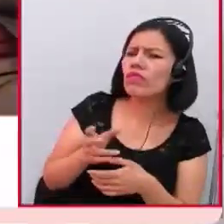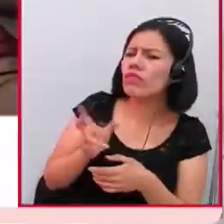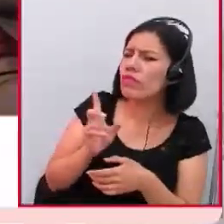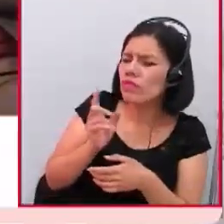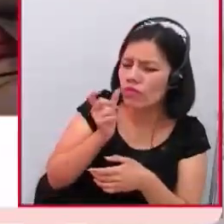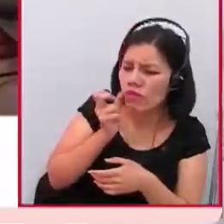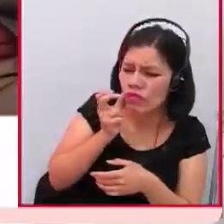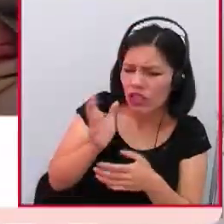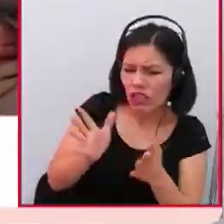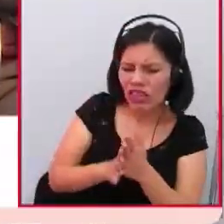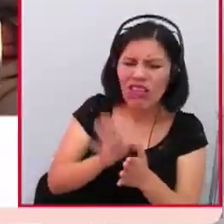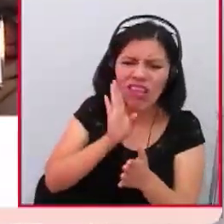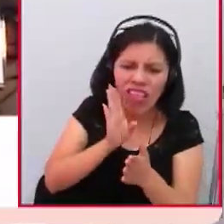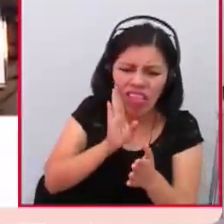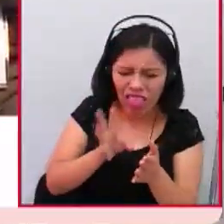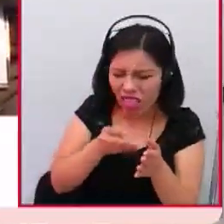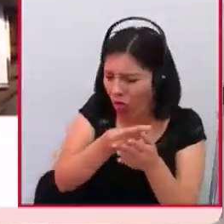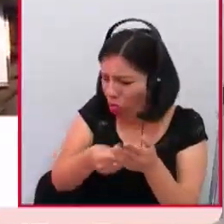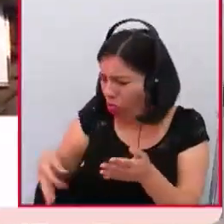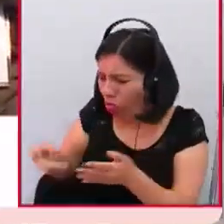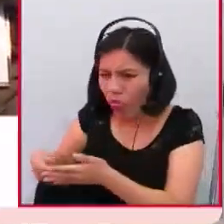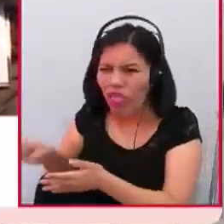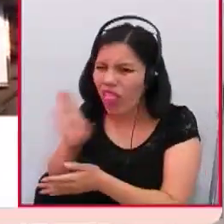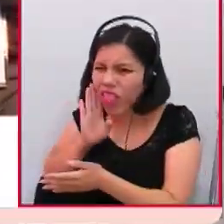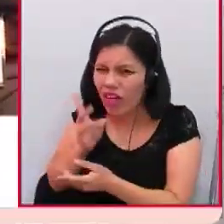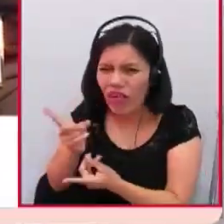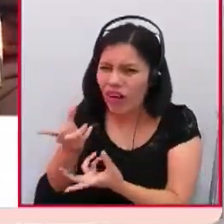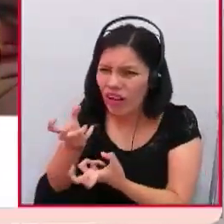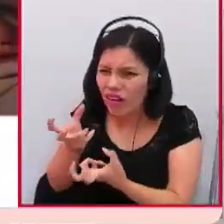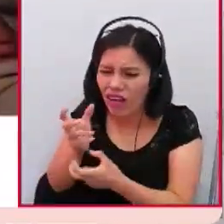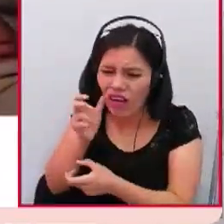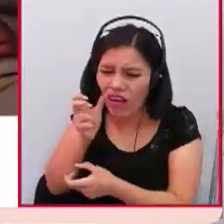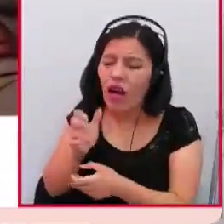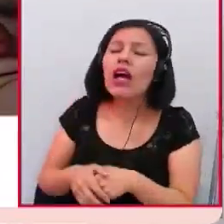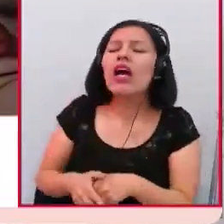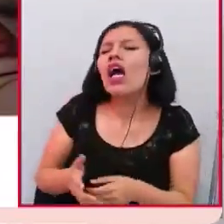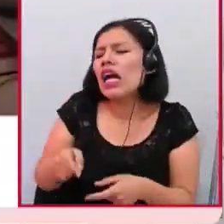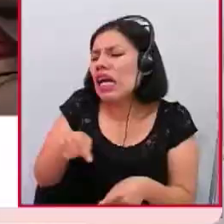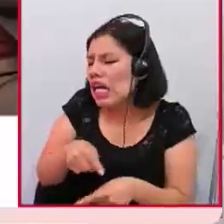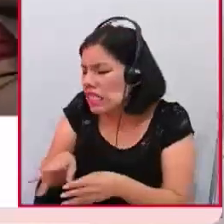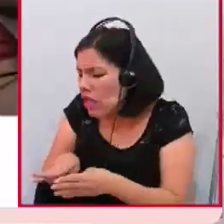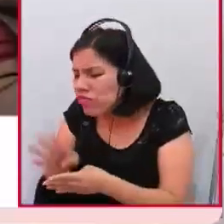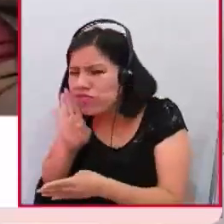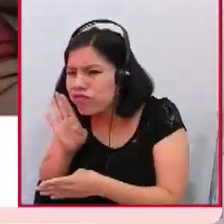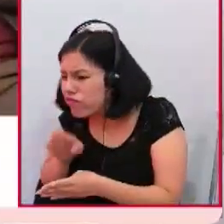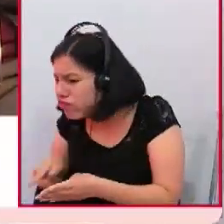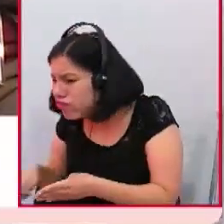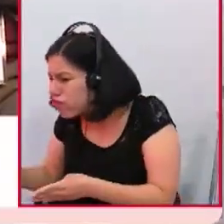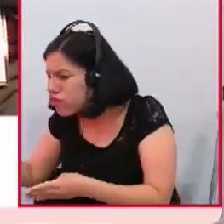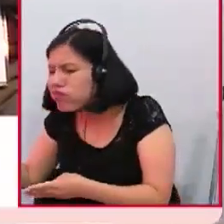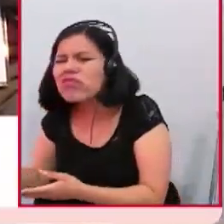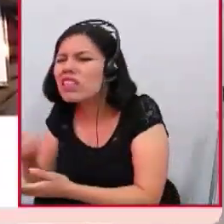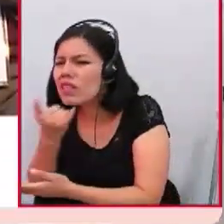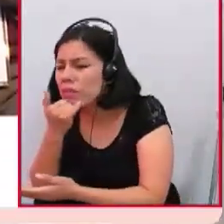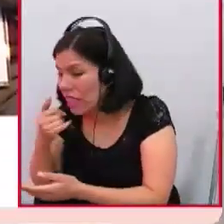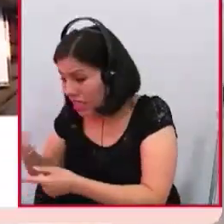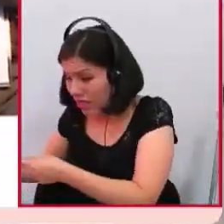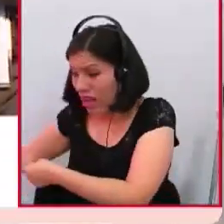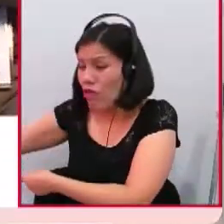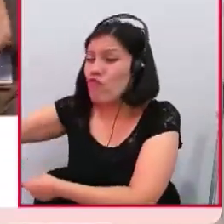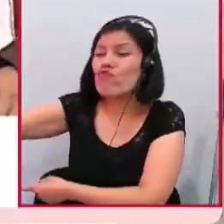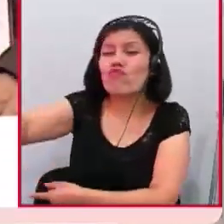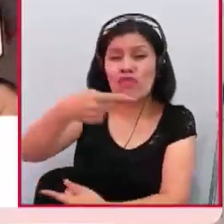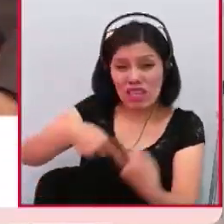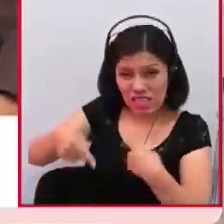en el convertidor, en los convertidores Pierce Smith. ¿Qué camino tiene? ¿Recircula? Ajá. Sí,